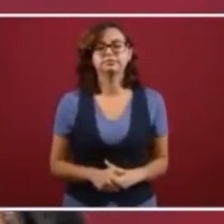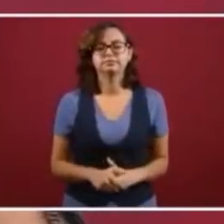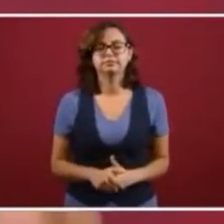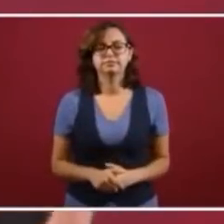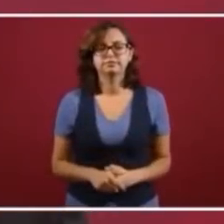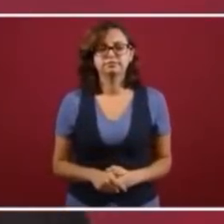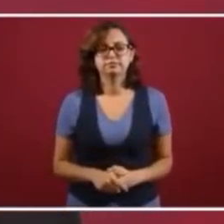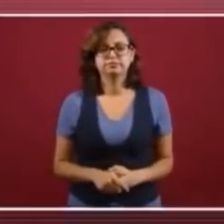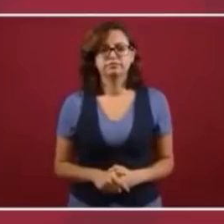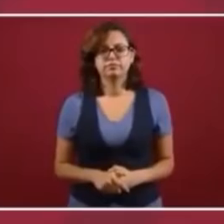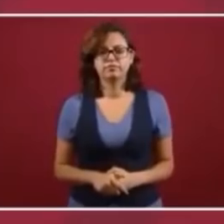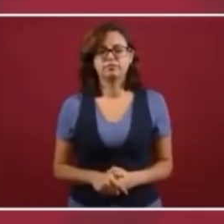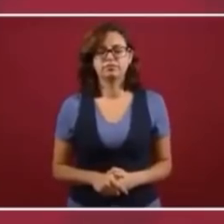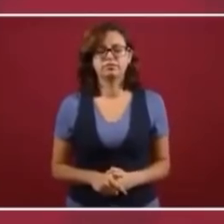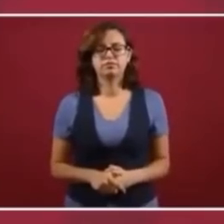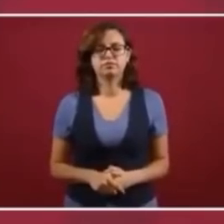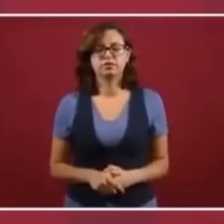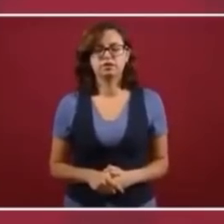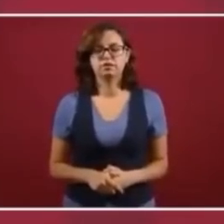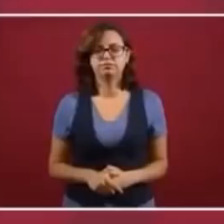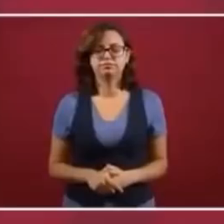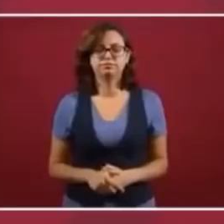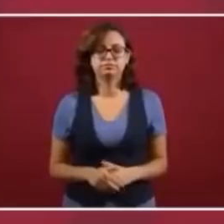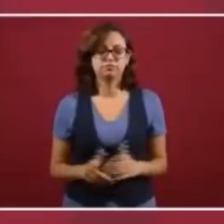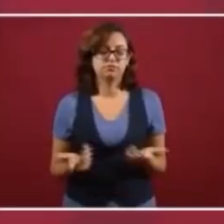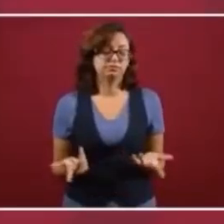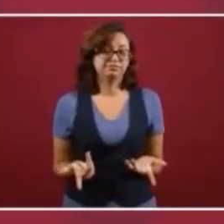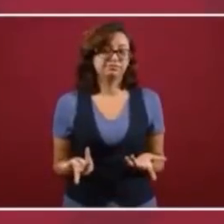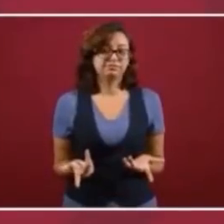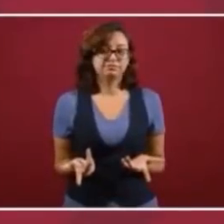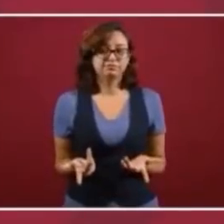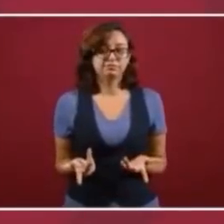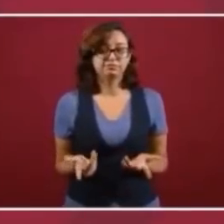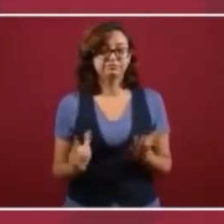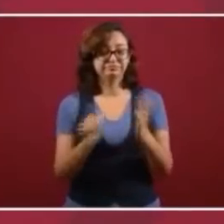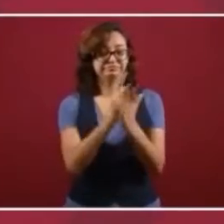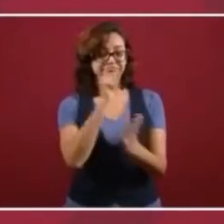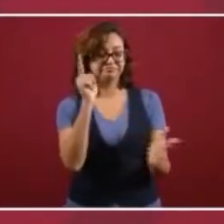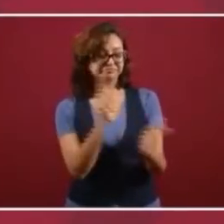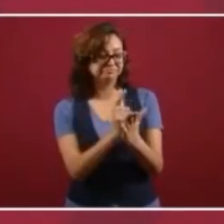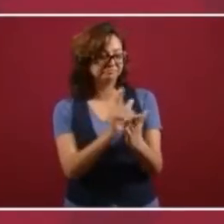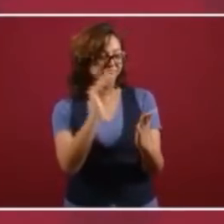en el arreglo del marco legal.